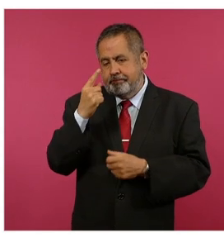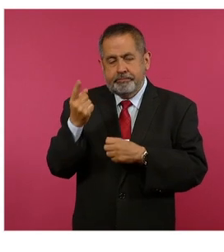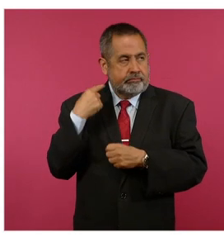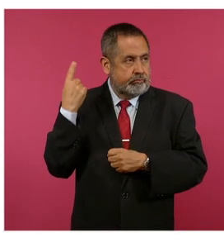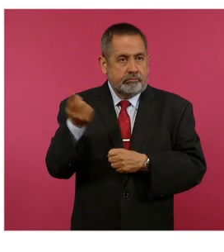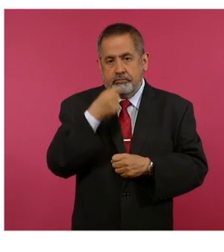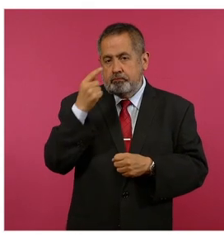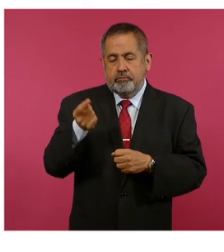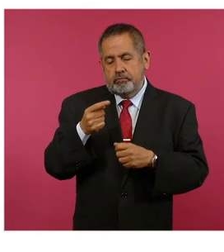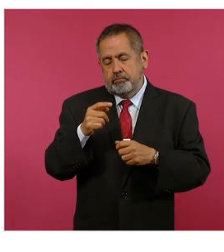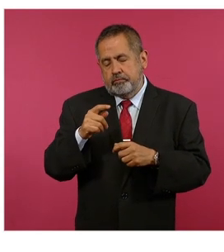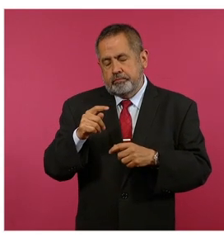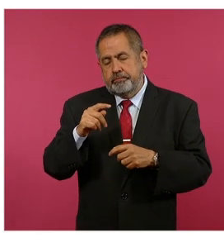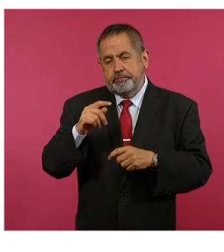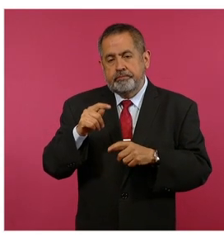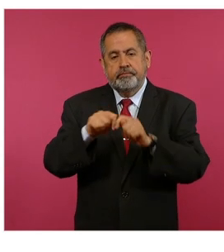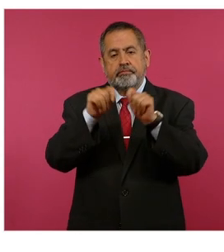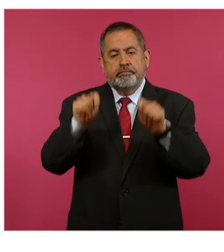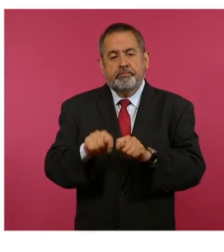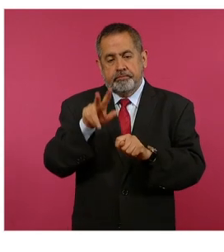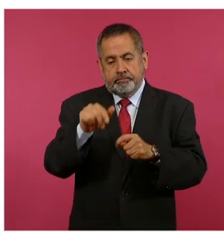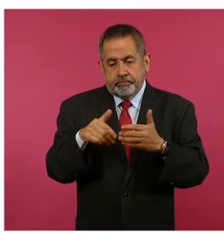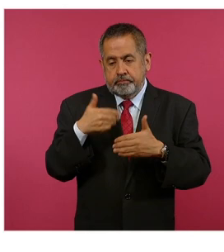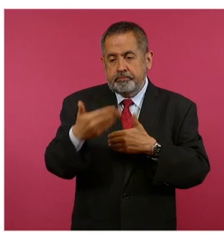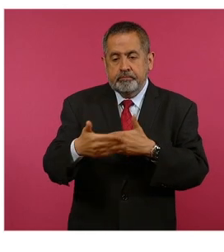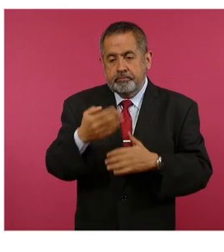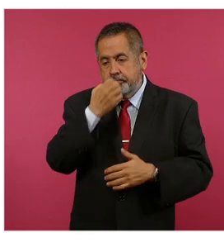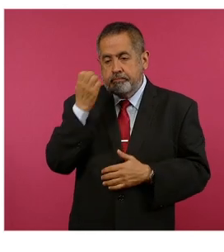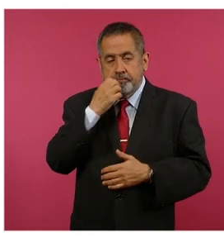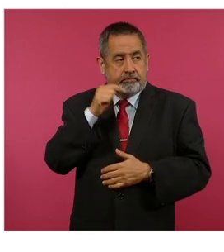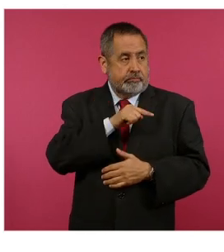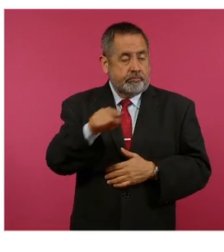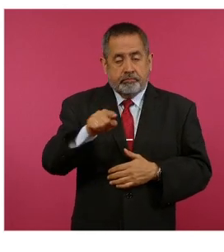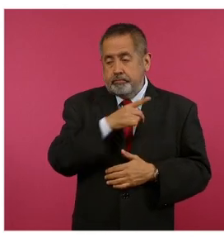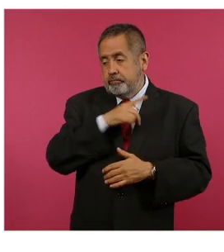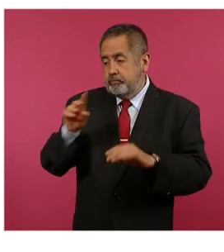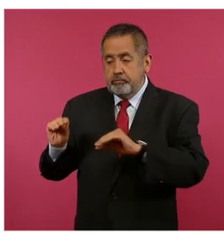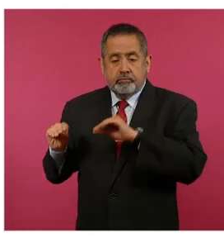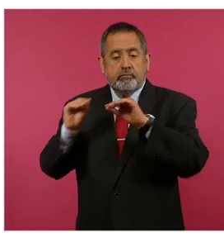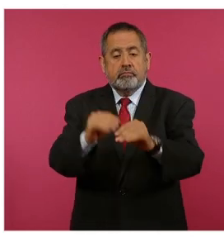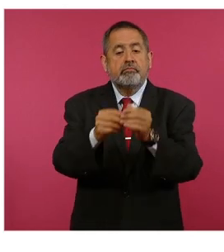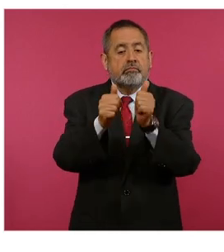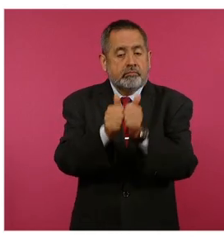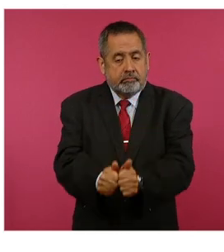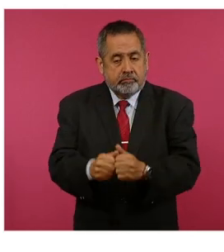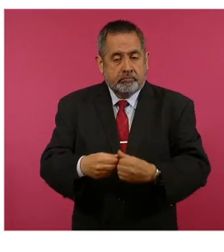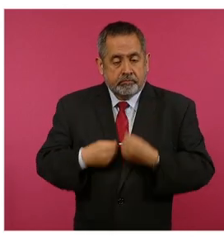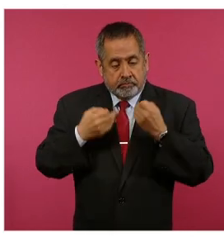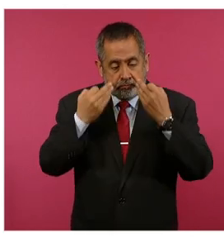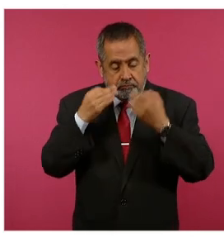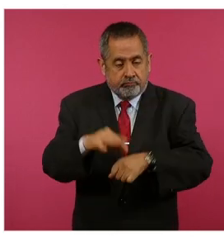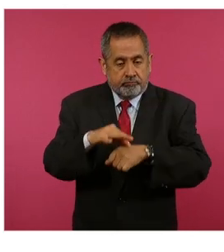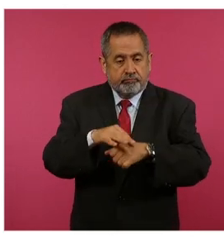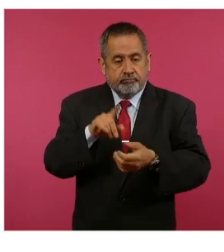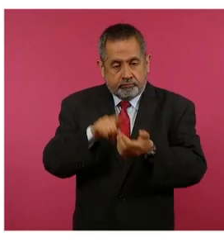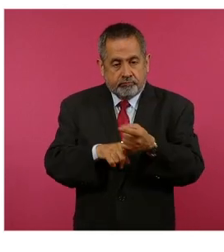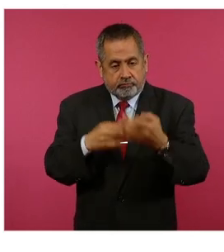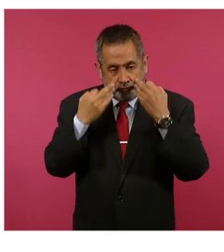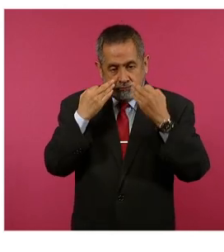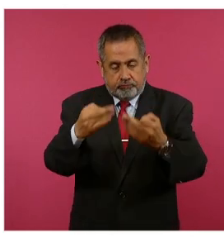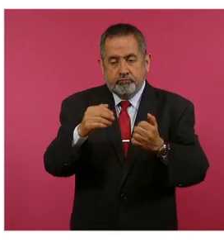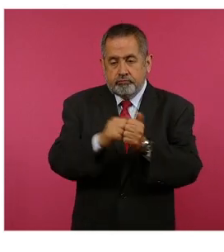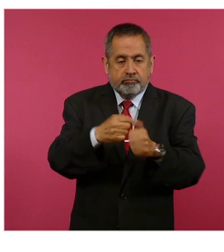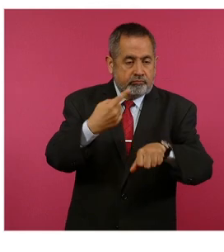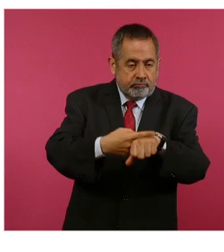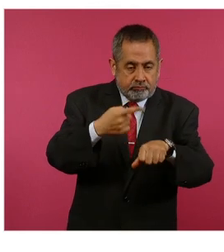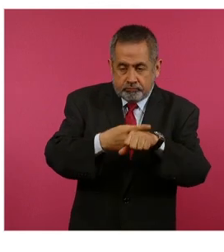las universidades de salud, todas las escuelas de salud, en donde se van a ver pacientes, se